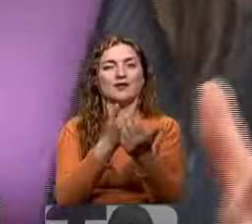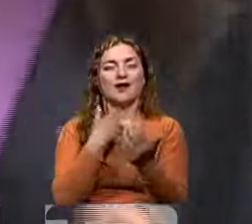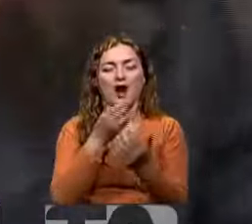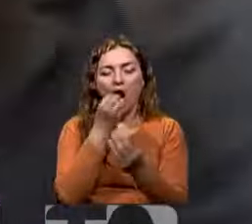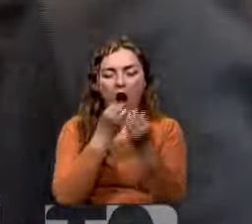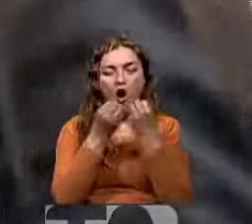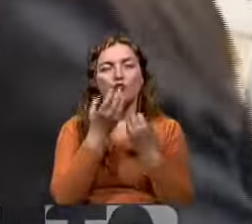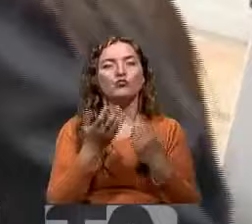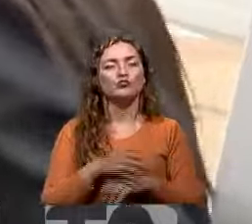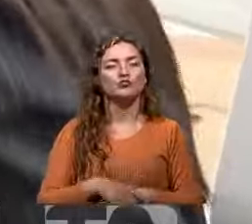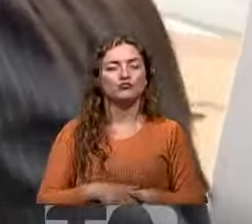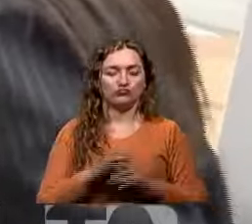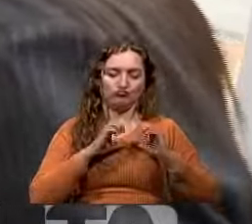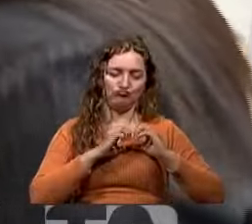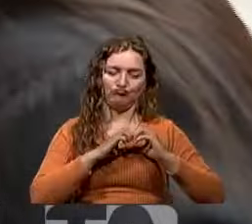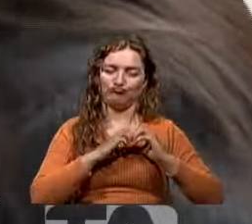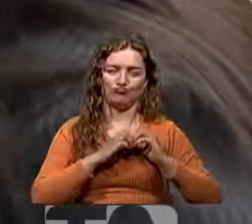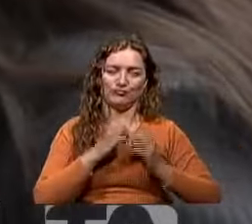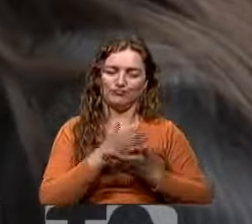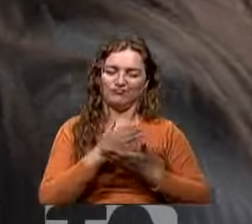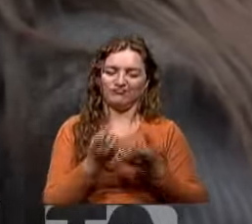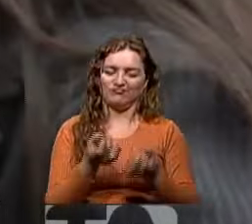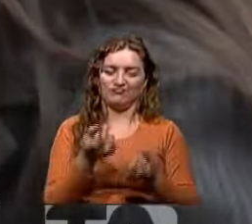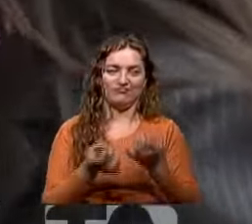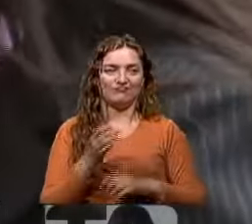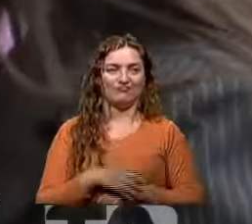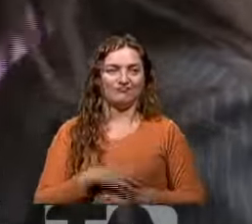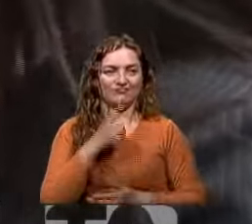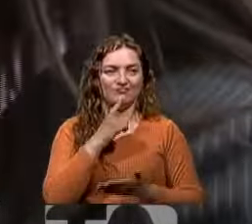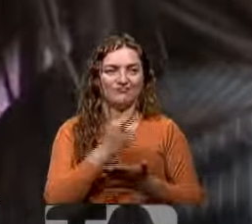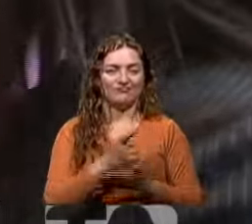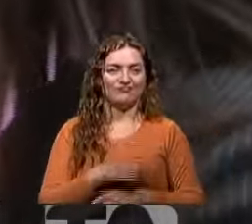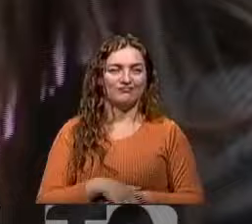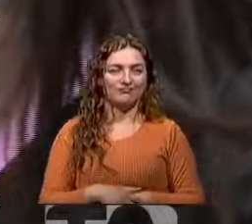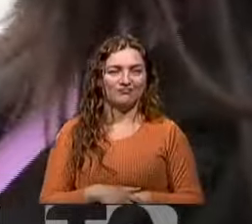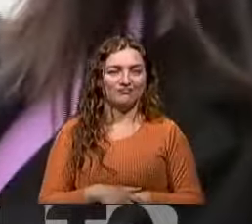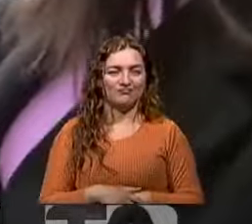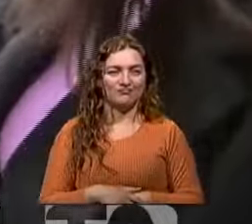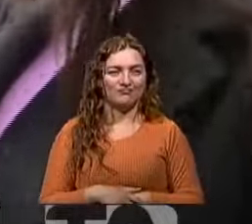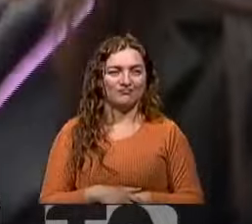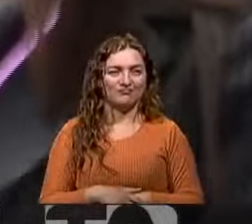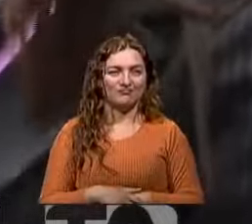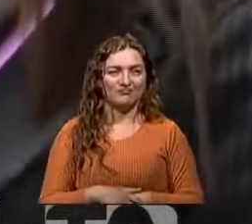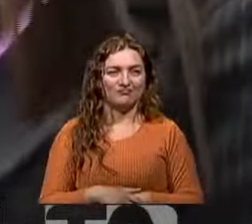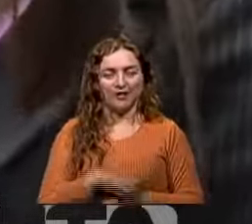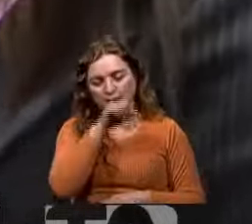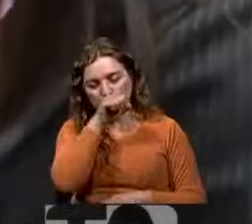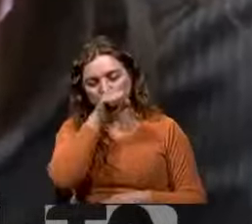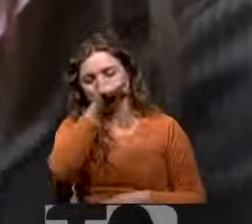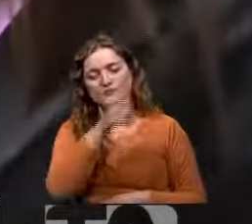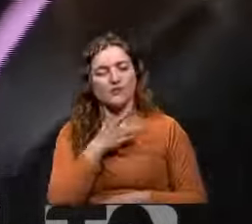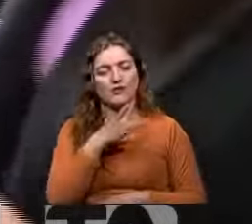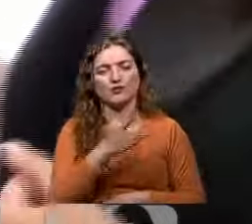esta delicia, hecho con el corazón. Exactamente, hecho con el corazón y con pasión y